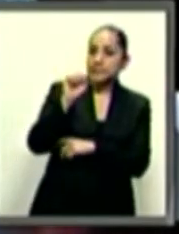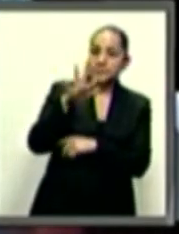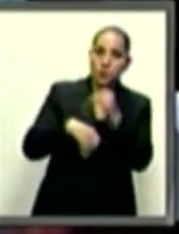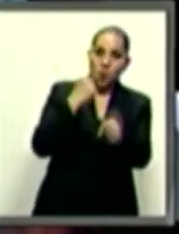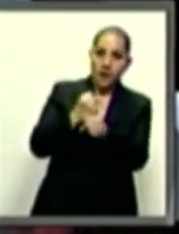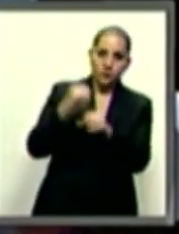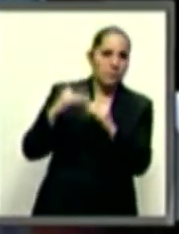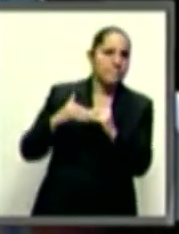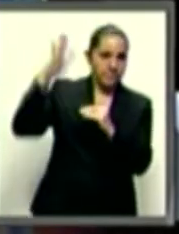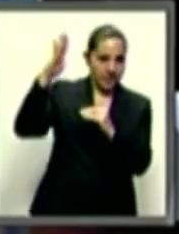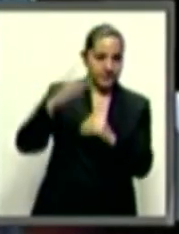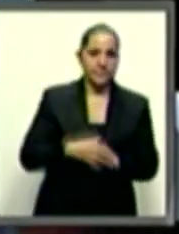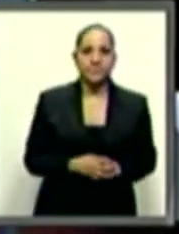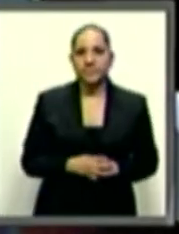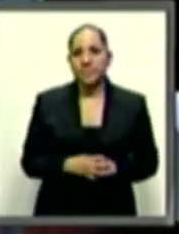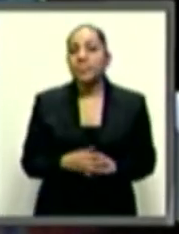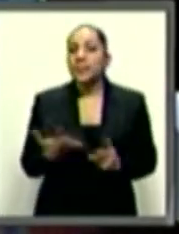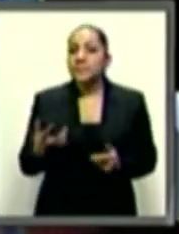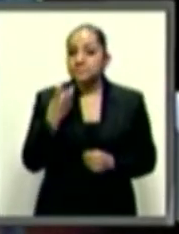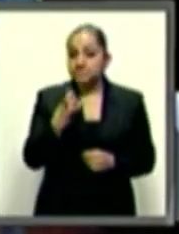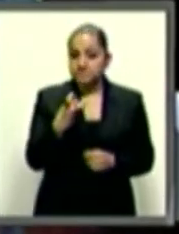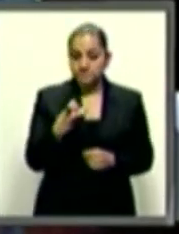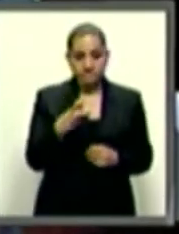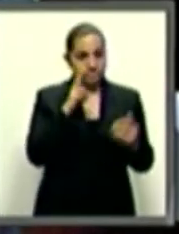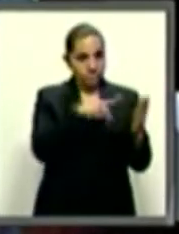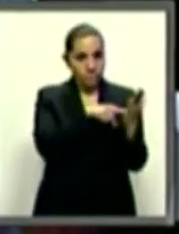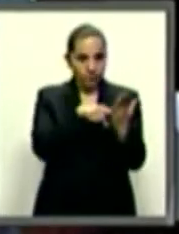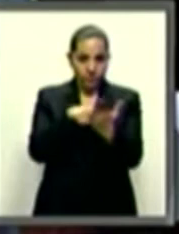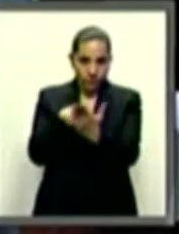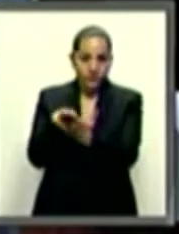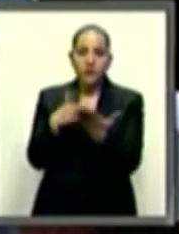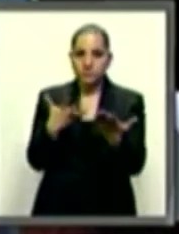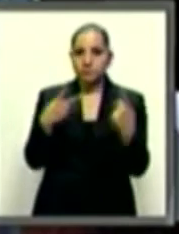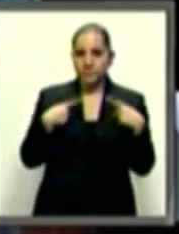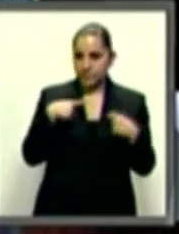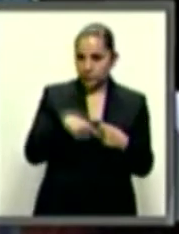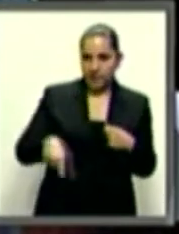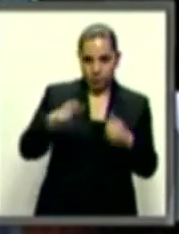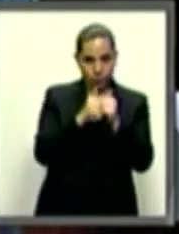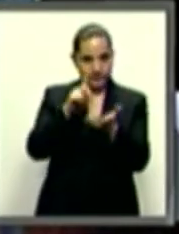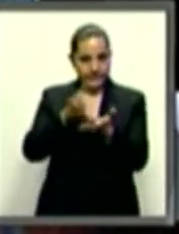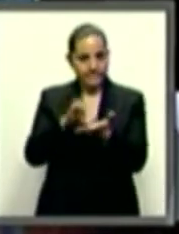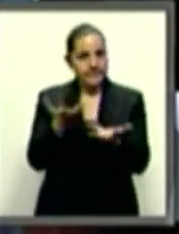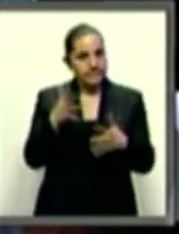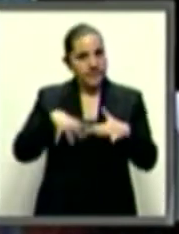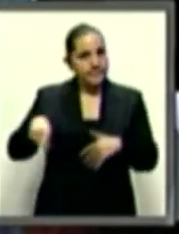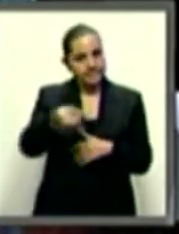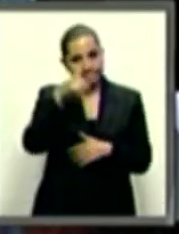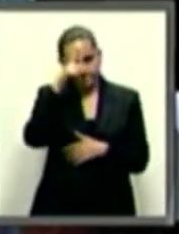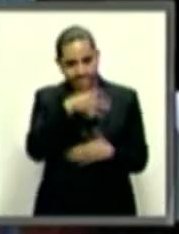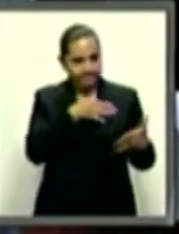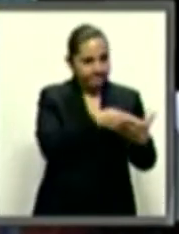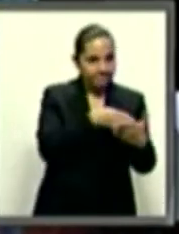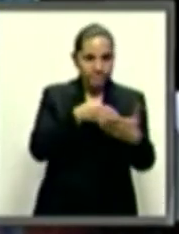años. La situación en la que se encuentra esta población limita el ejercicio de los derechos consagrados